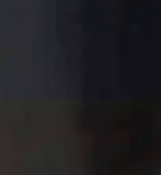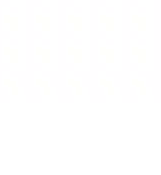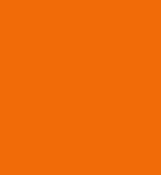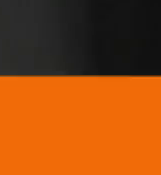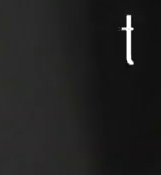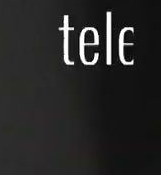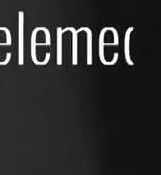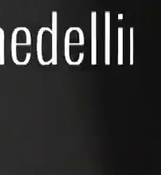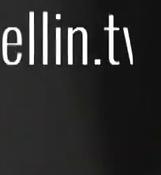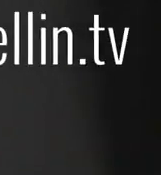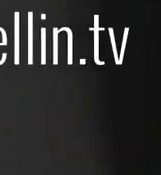estás viendo eso